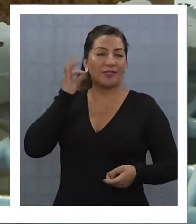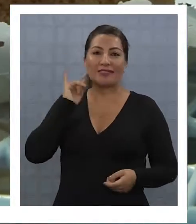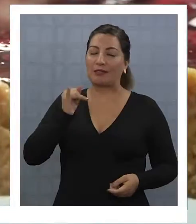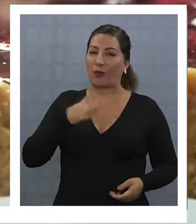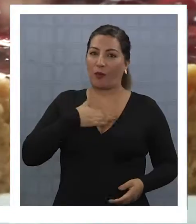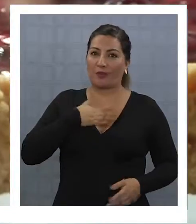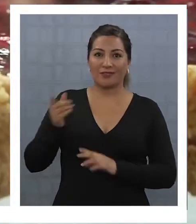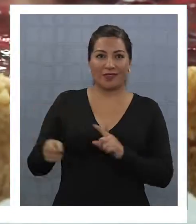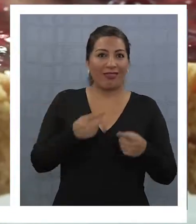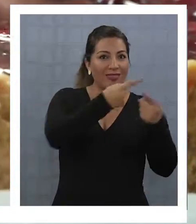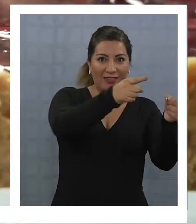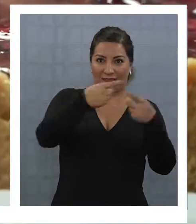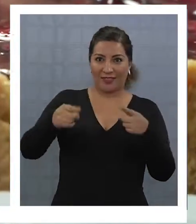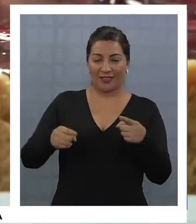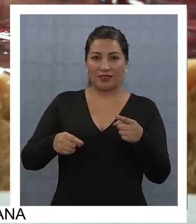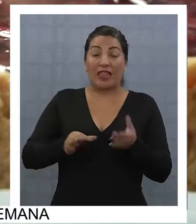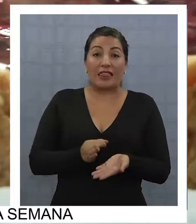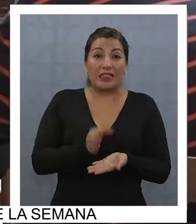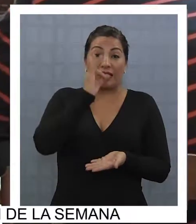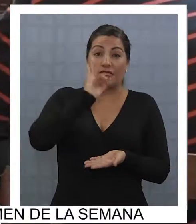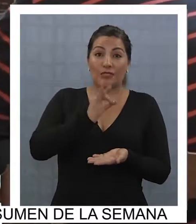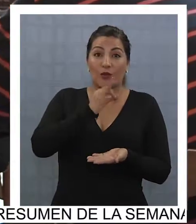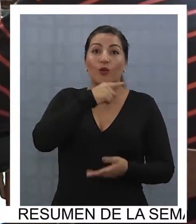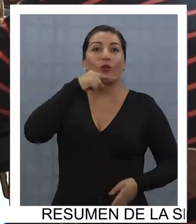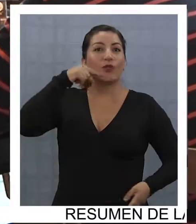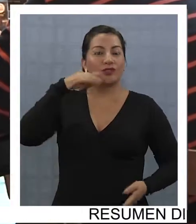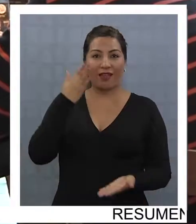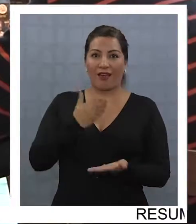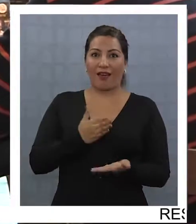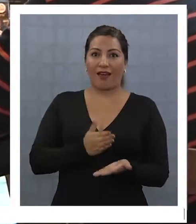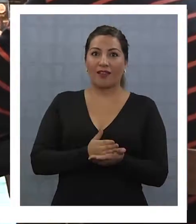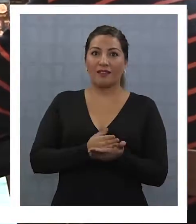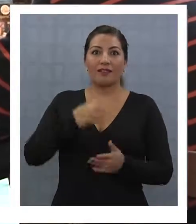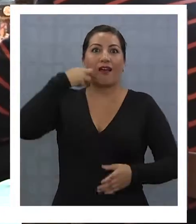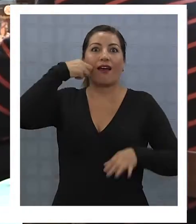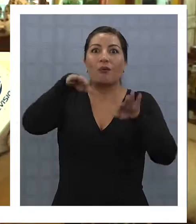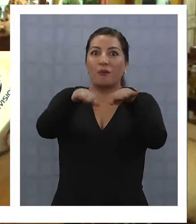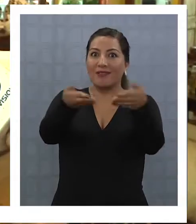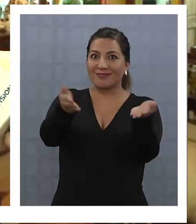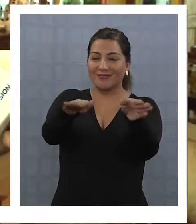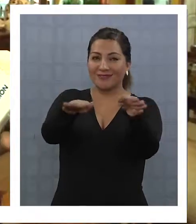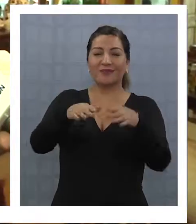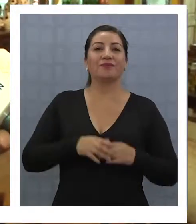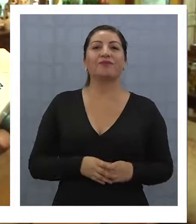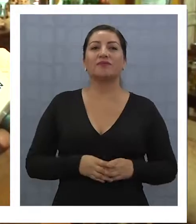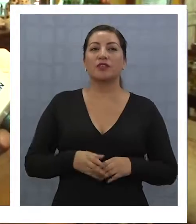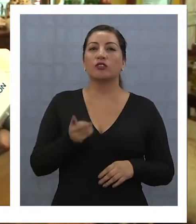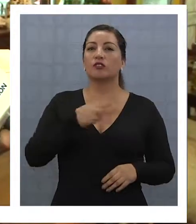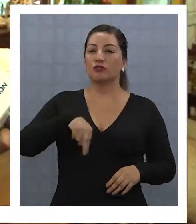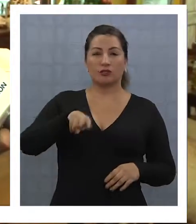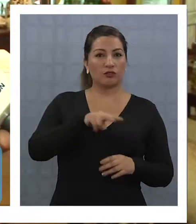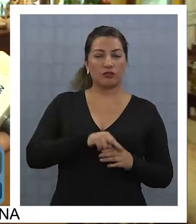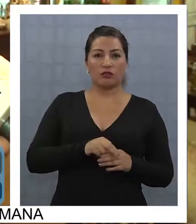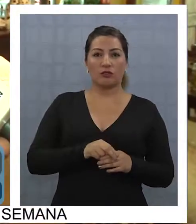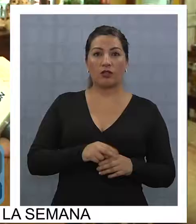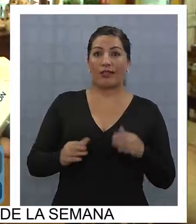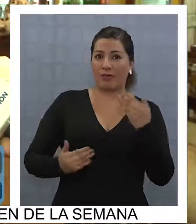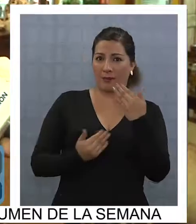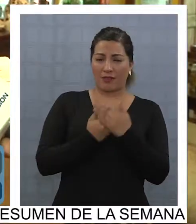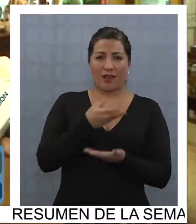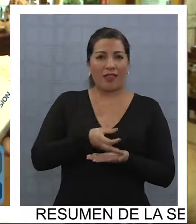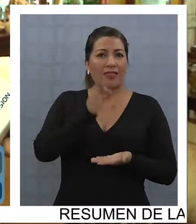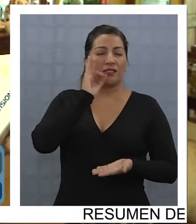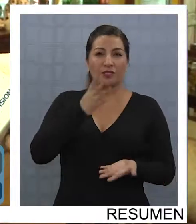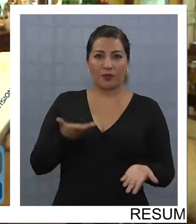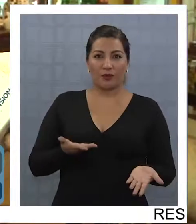opciones van desde desayunos y pastelería hasta parrilladas. Funcionamos a partir del desayuno hasta